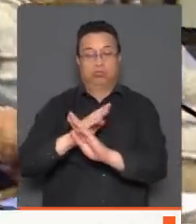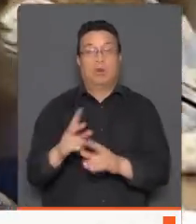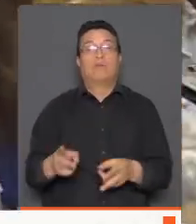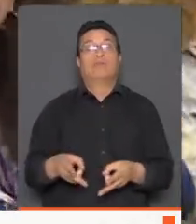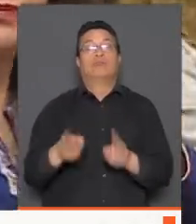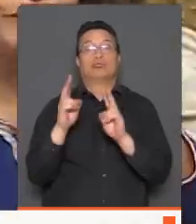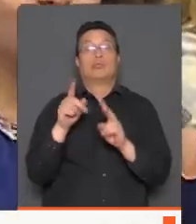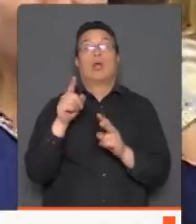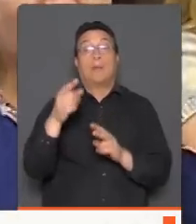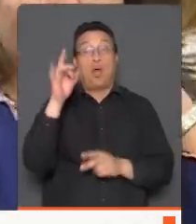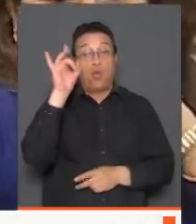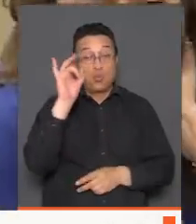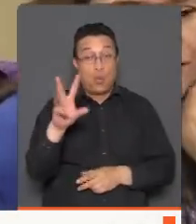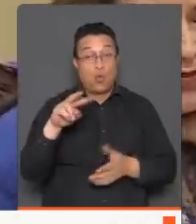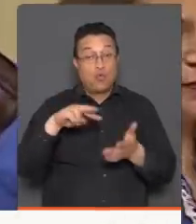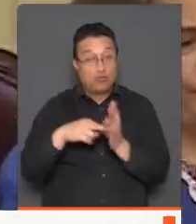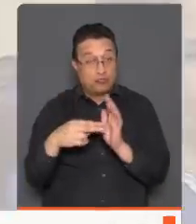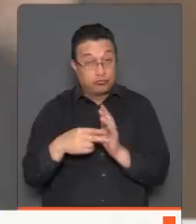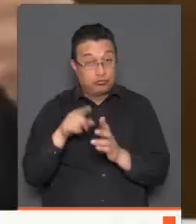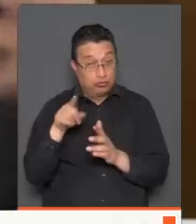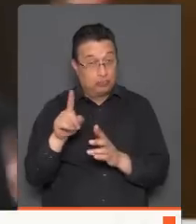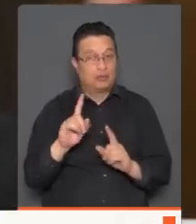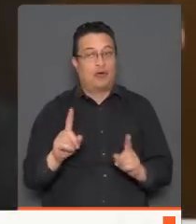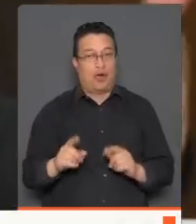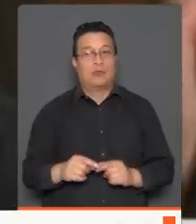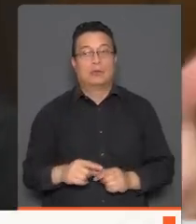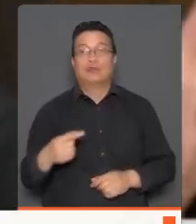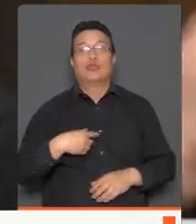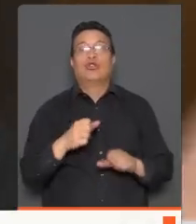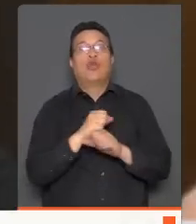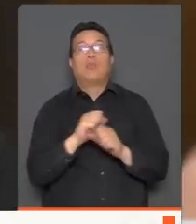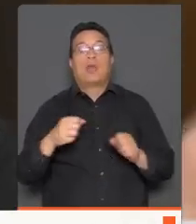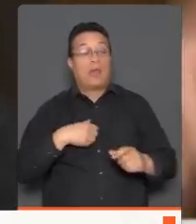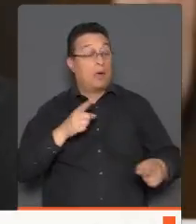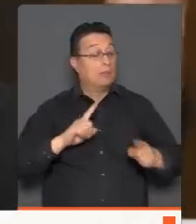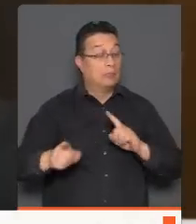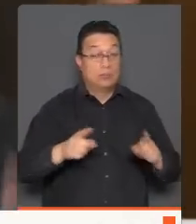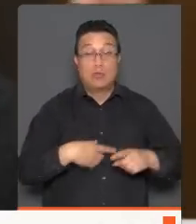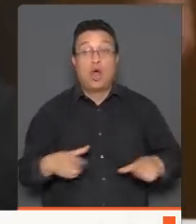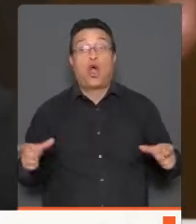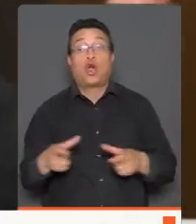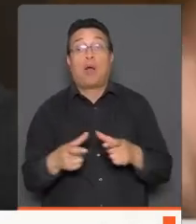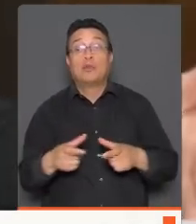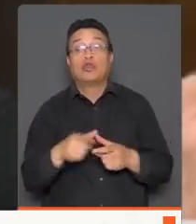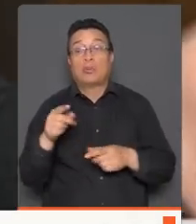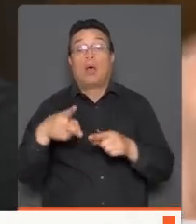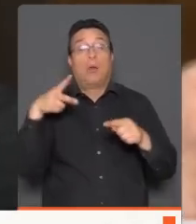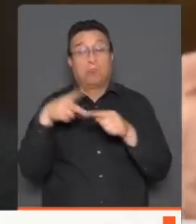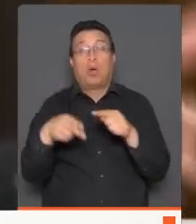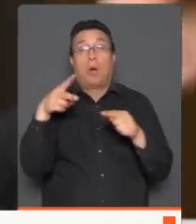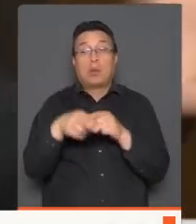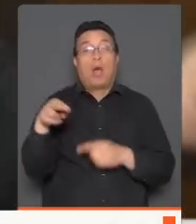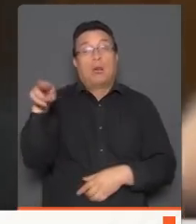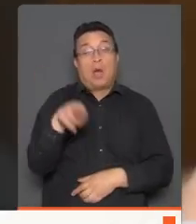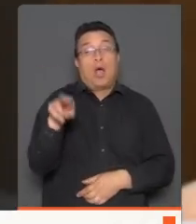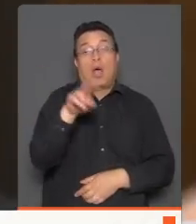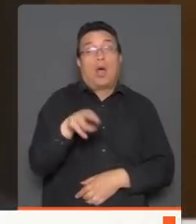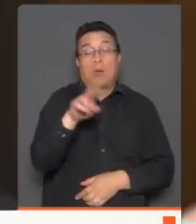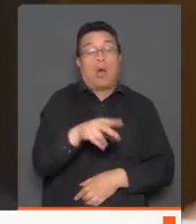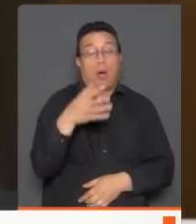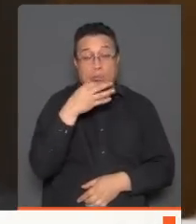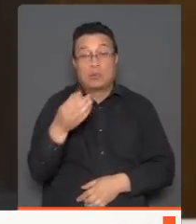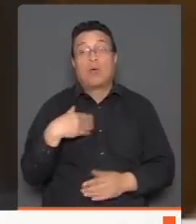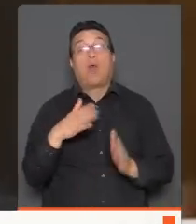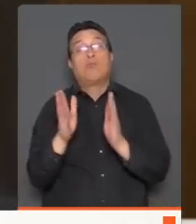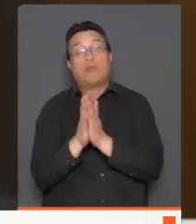pero no fue la única polémica en la Cámara. Yo no puedo seguir dirigiendo esta comisión con las interrupciones Lo siento permanentes. por su Le voy a incapacidad, pedir, por presidenta. No